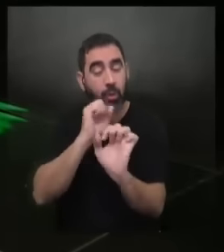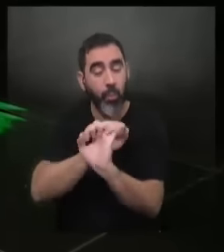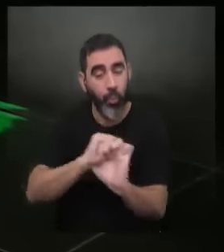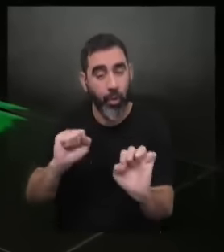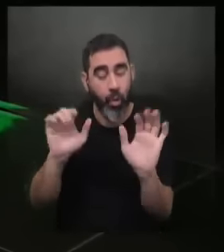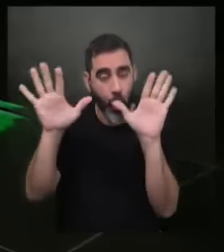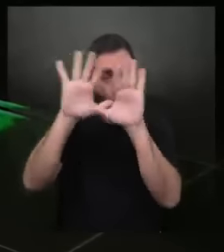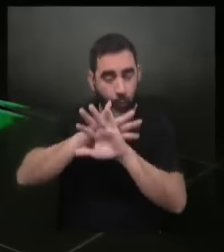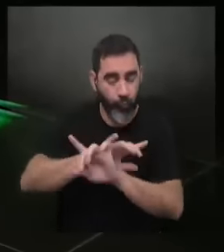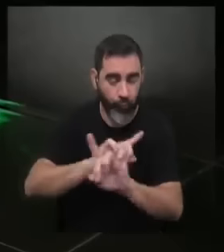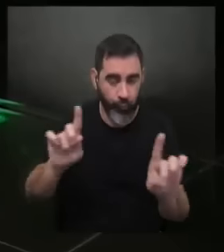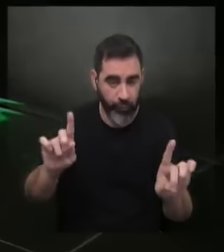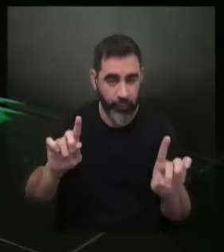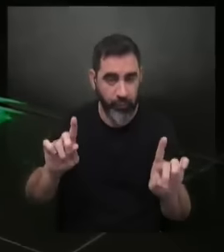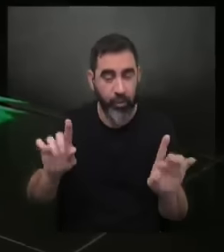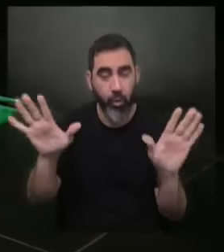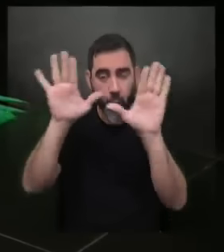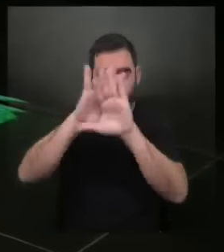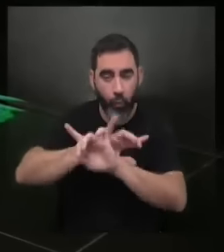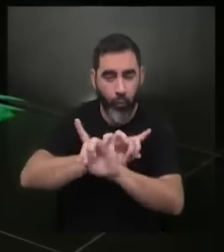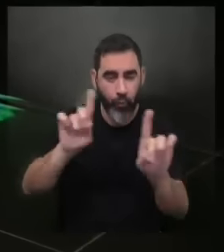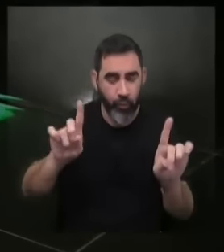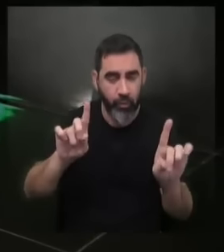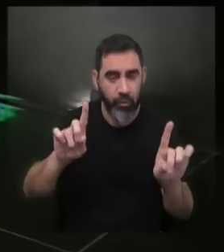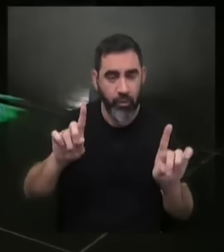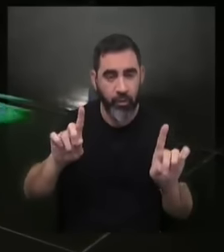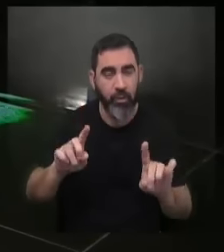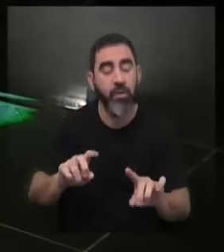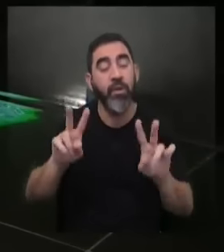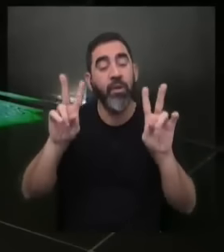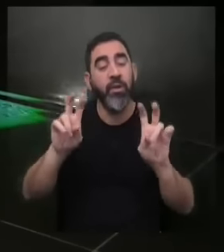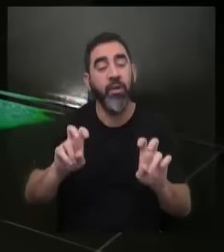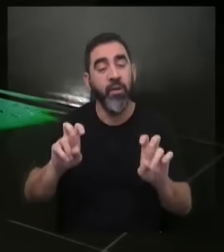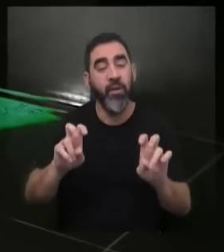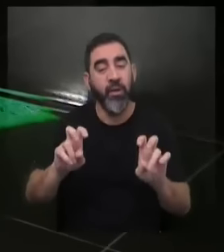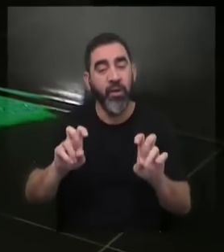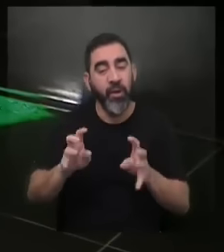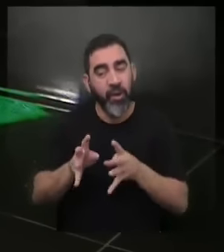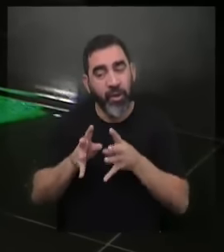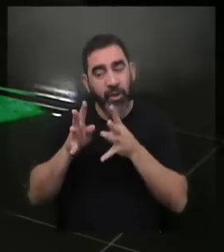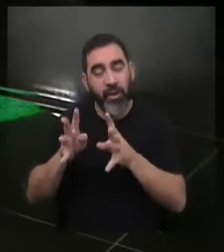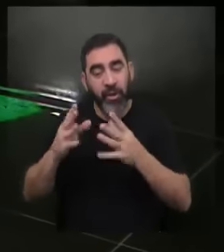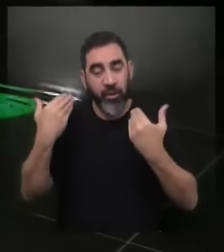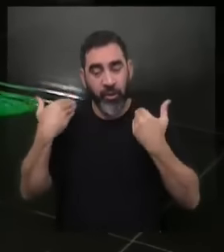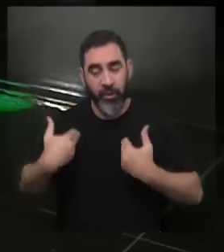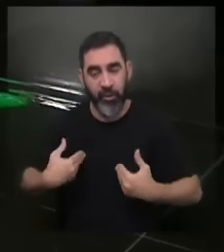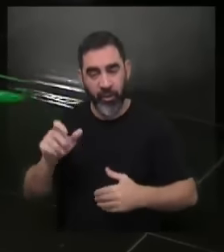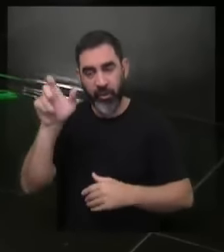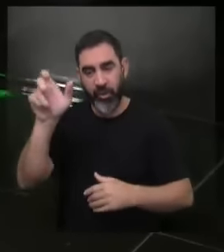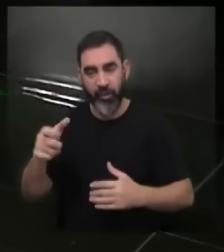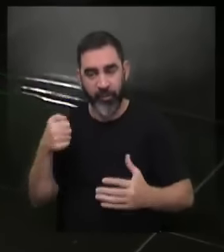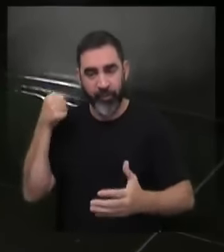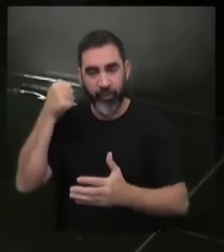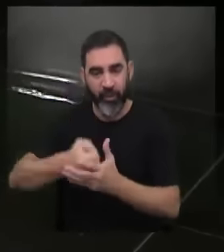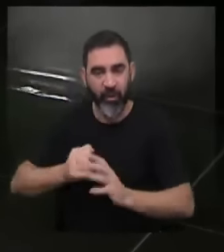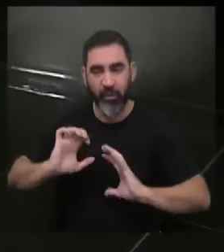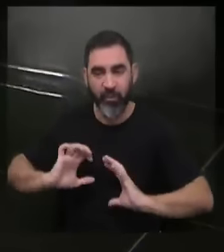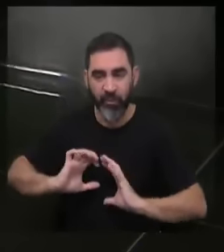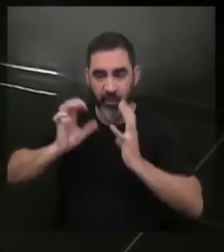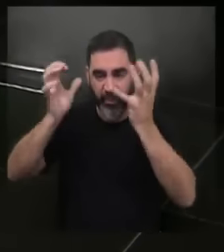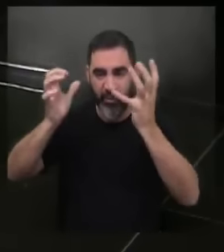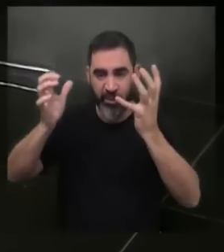confundirlo todo no confundir lo que puede ser el el el a la integridad física de una persona con una violencia que